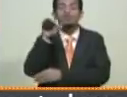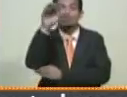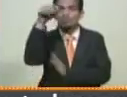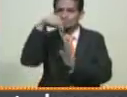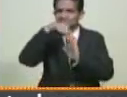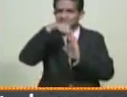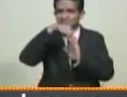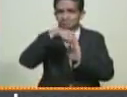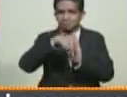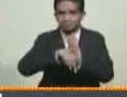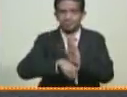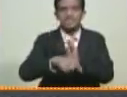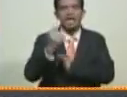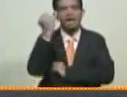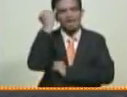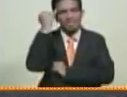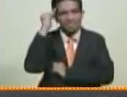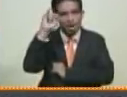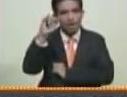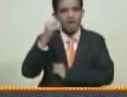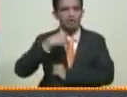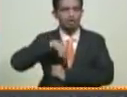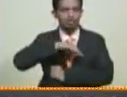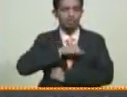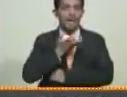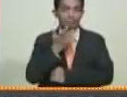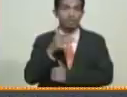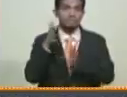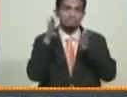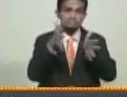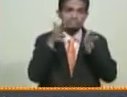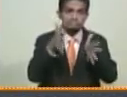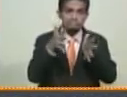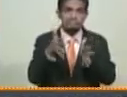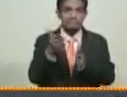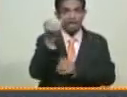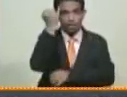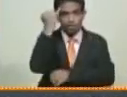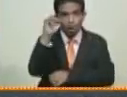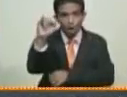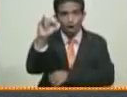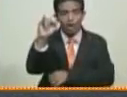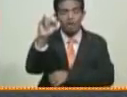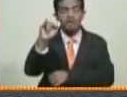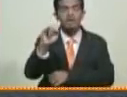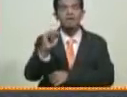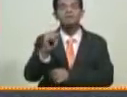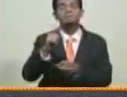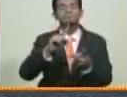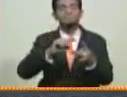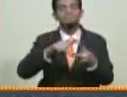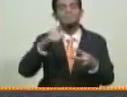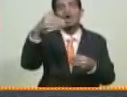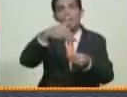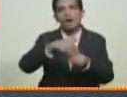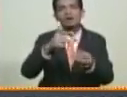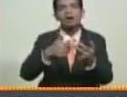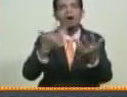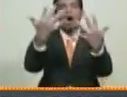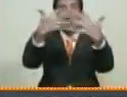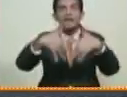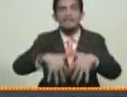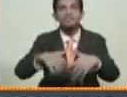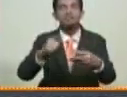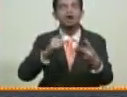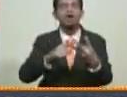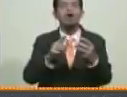lo ideológico, donde tengamos que profundizar lo ideológico, en lo que es lo electoral, en lo organizativo, en